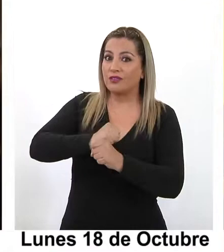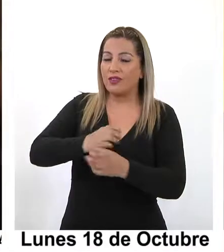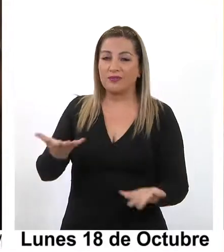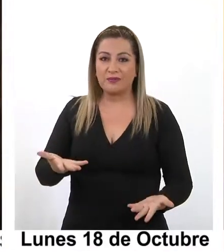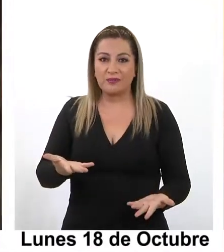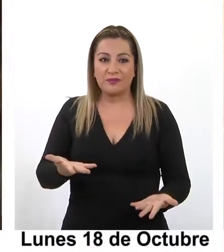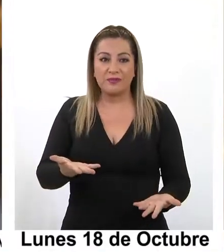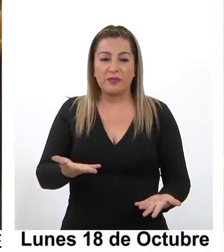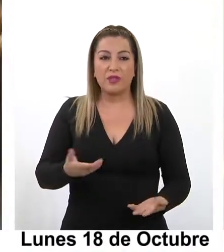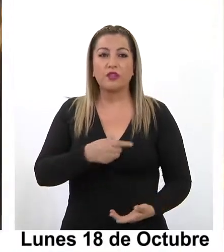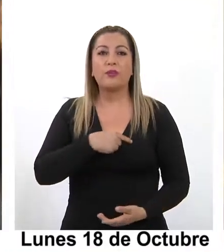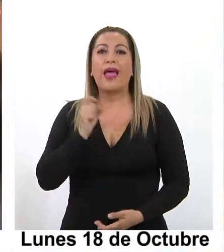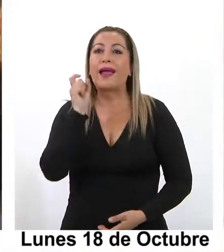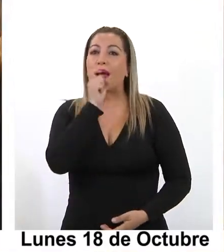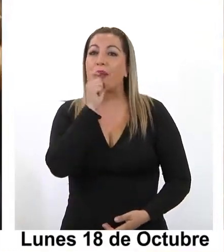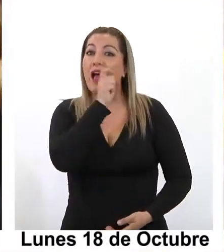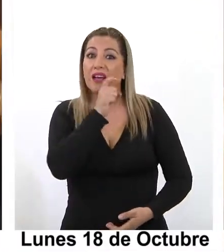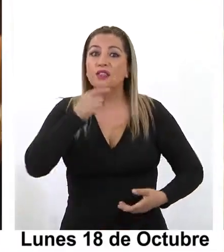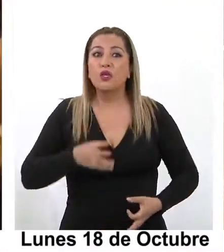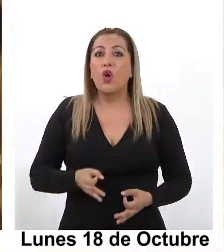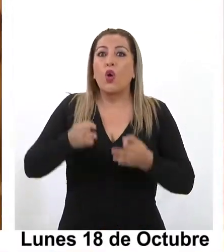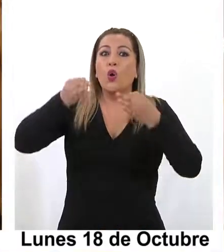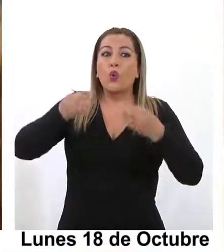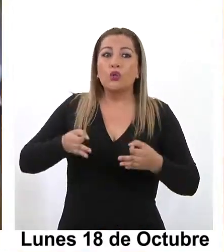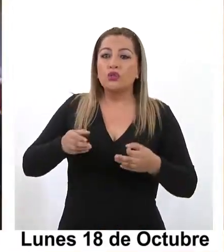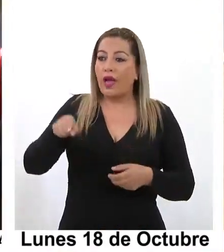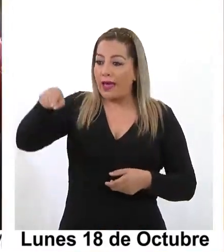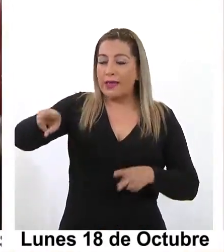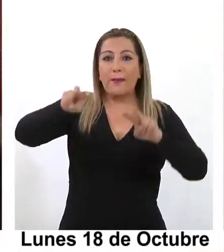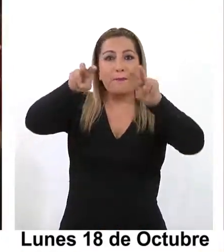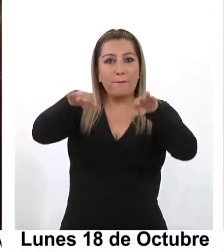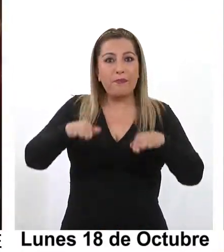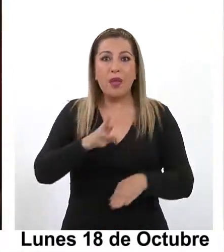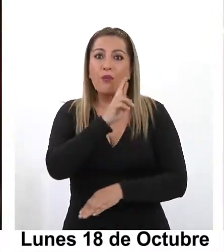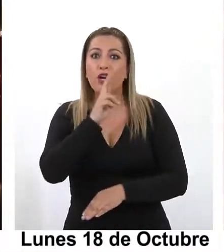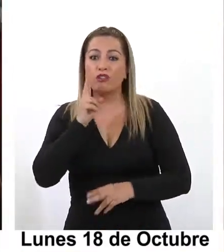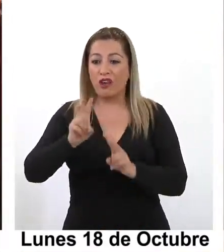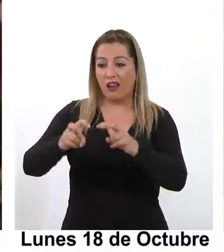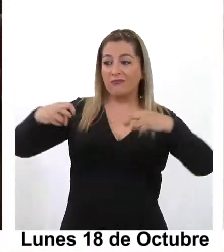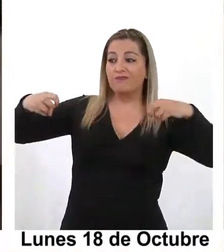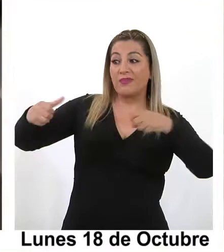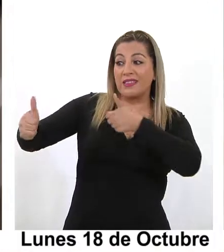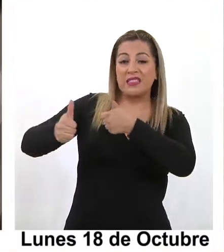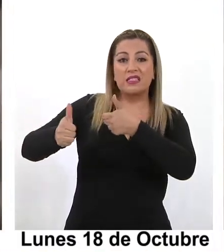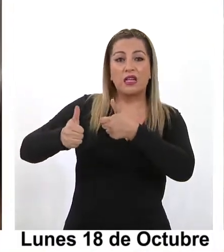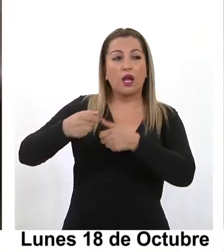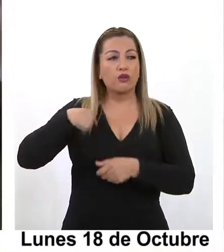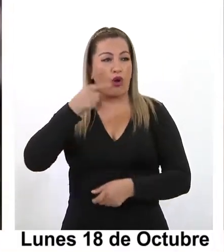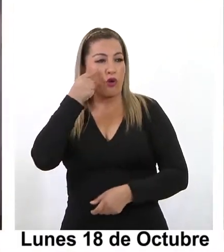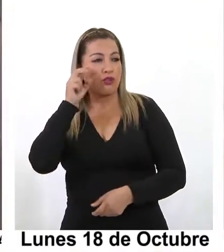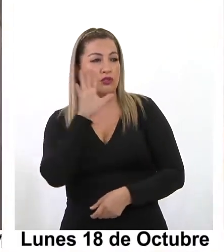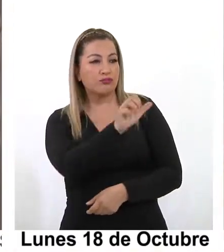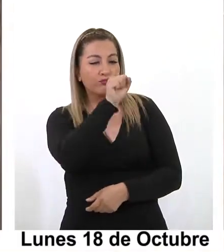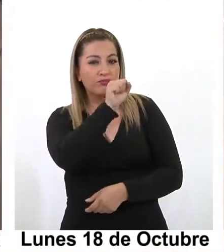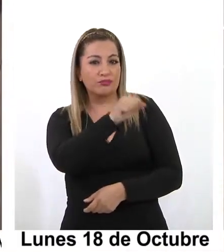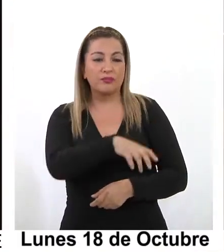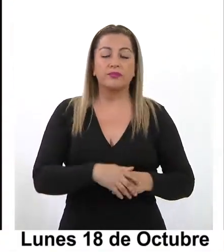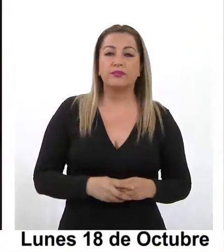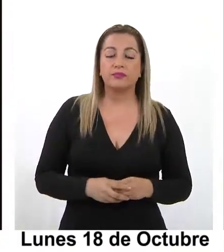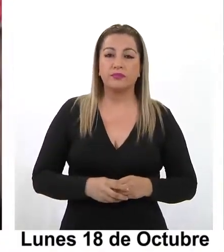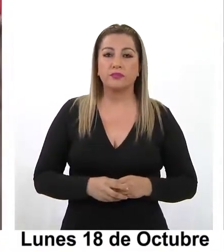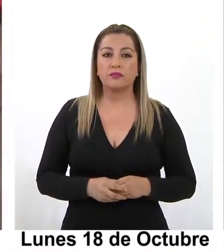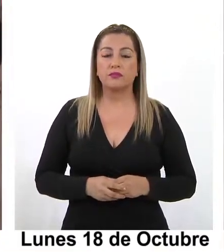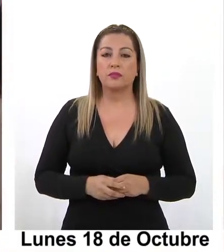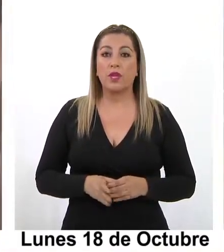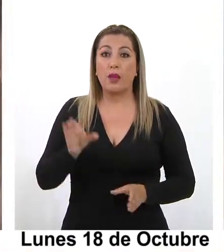caso, Camila Castillo, quien justamente estaba en el mismo restaurante, por lo que pudo identificarlo. Una vez